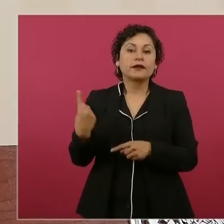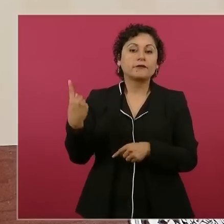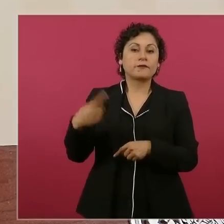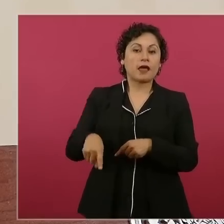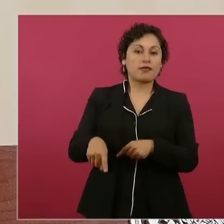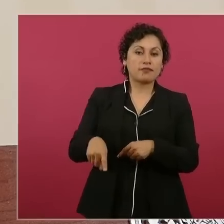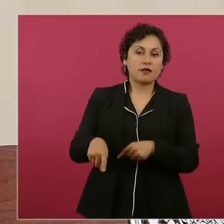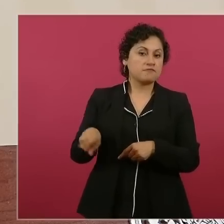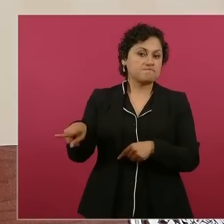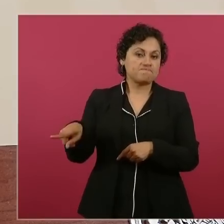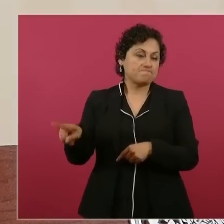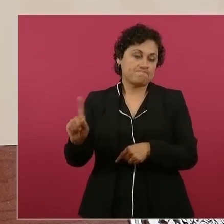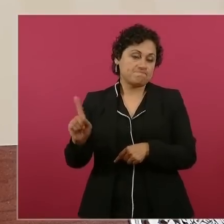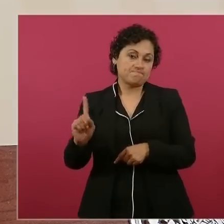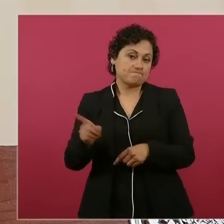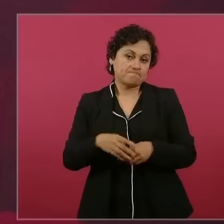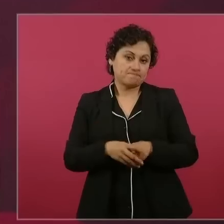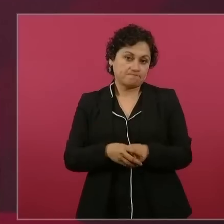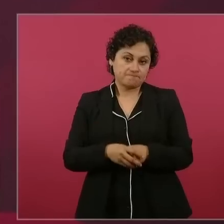no,